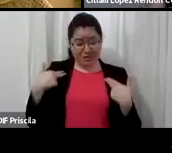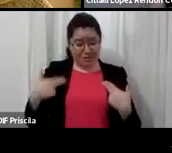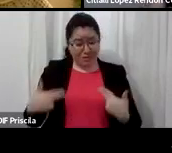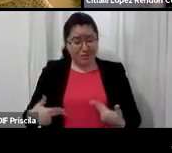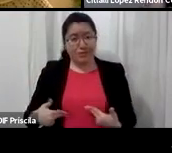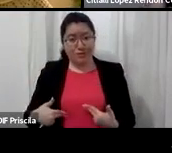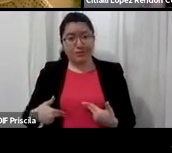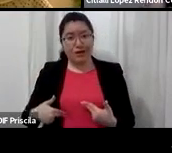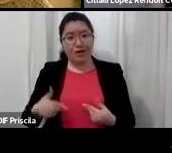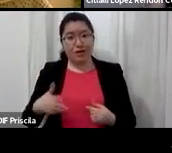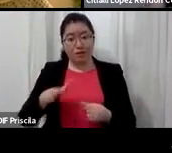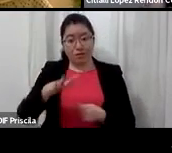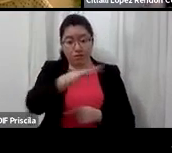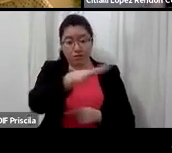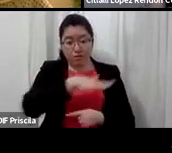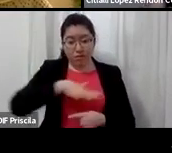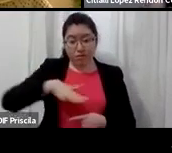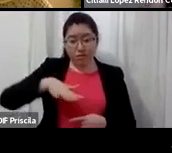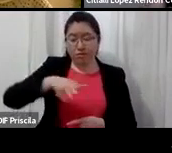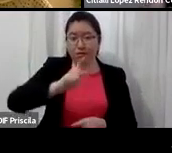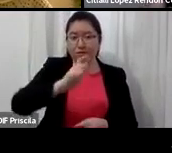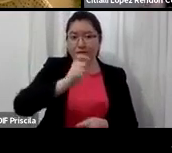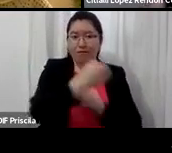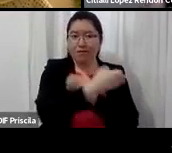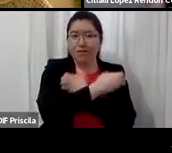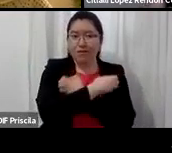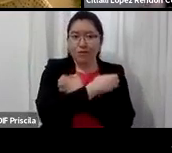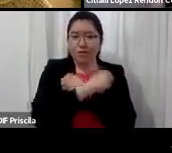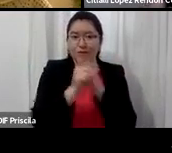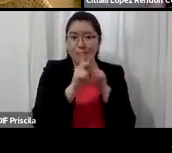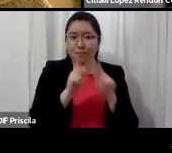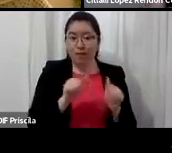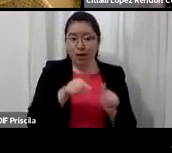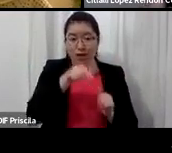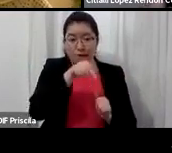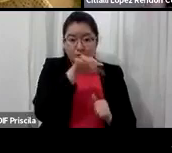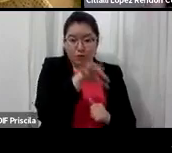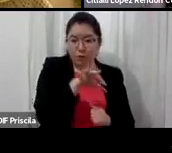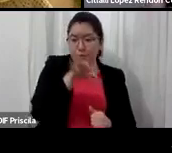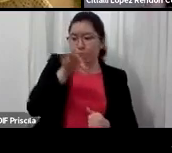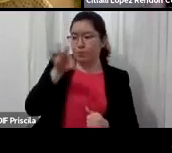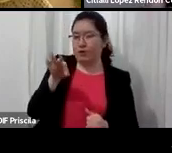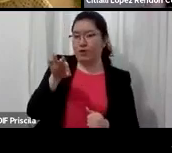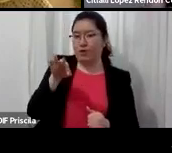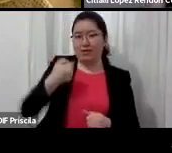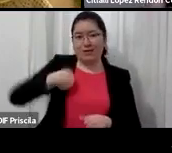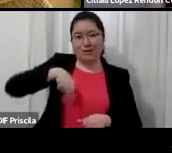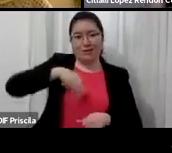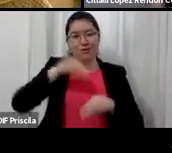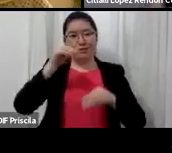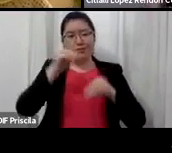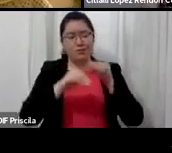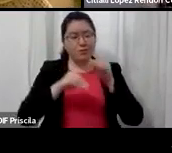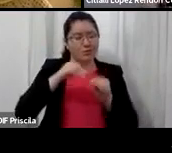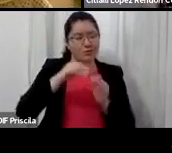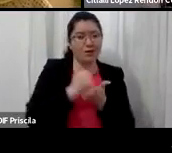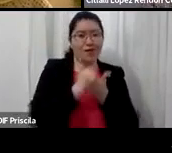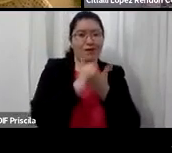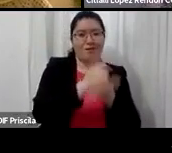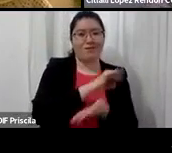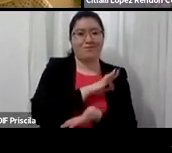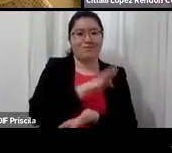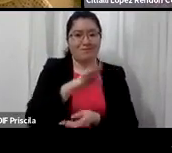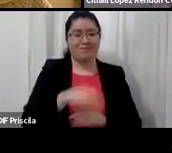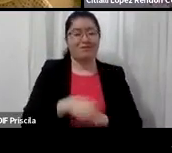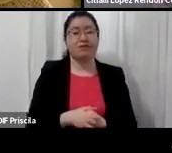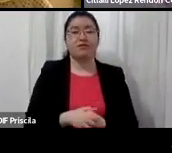pues desde ahí podemos empezar como a generar y poder sumar. Yo hay una cosa que sí lamento y me ha tocado